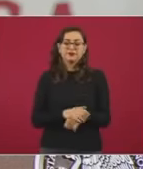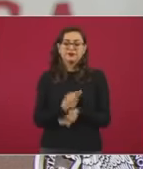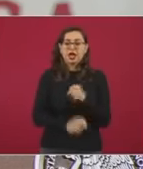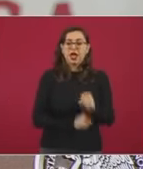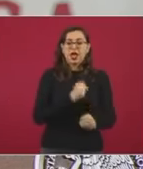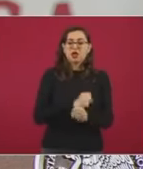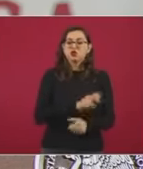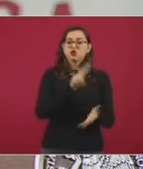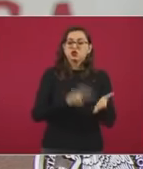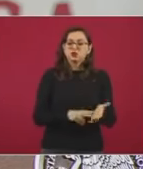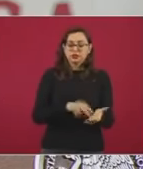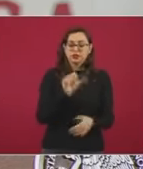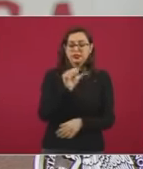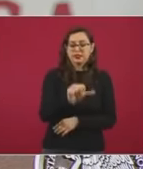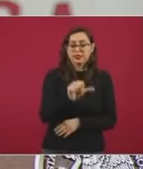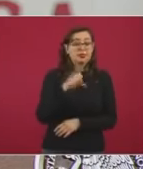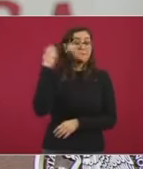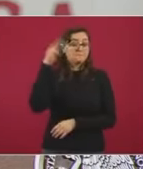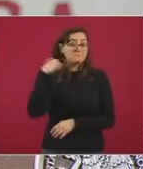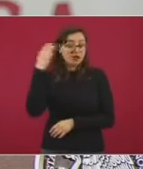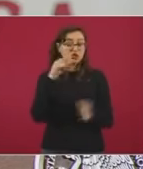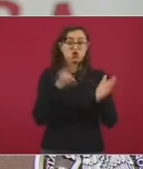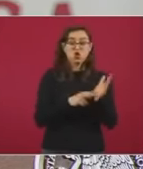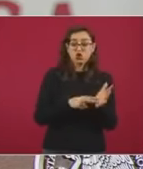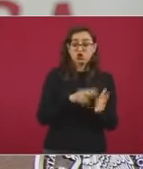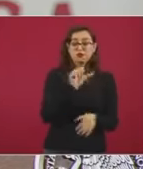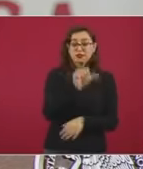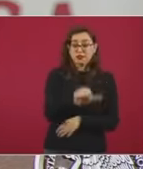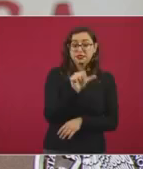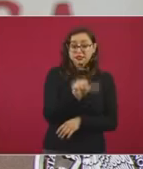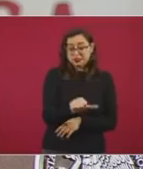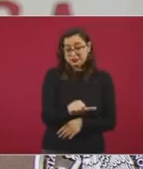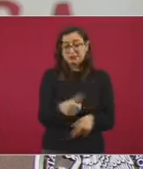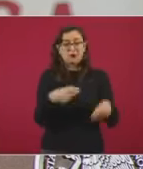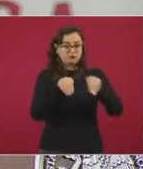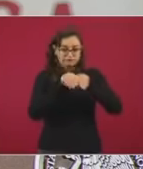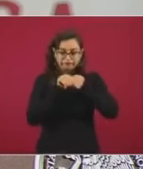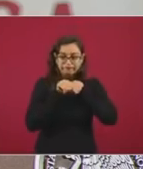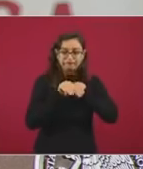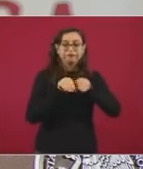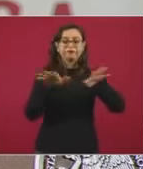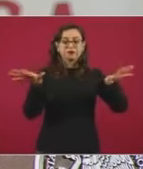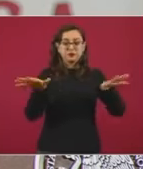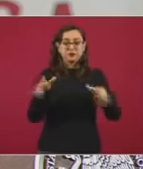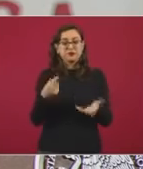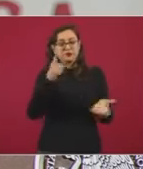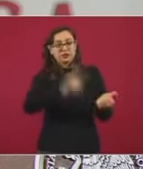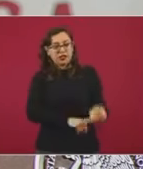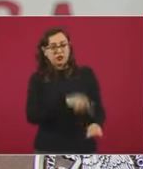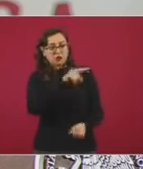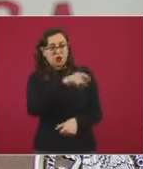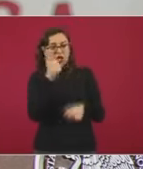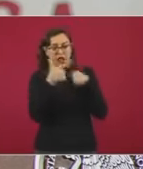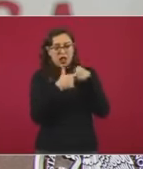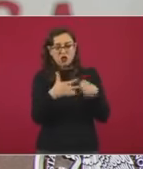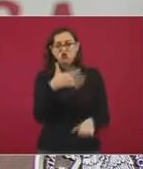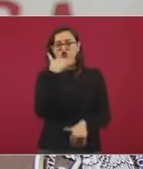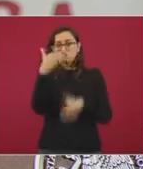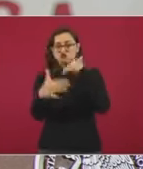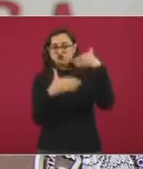2016, en marzo, se difundió en varios medios de comunicación posibles prácticas indebidas y acuerdos